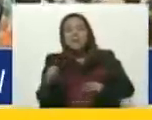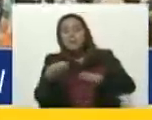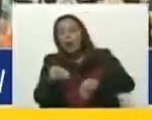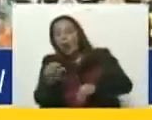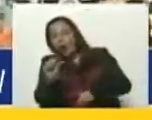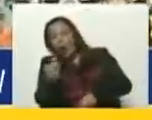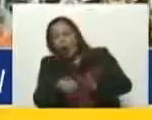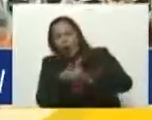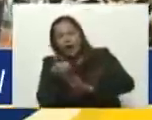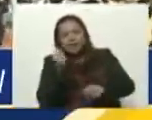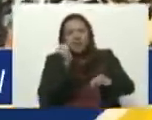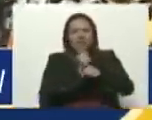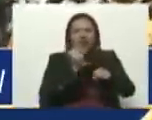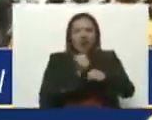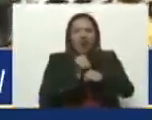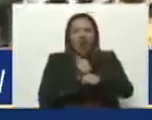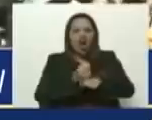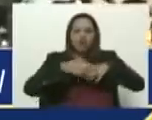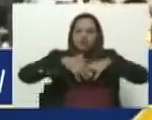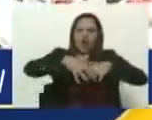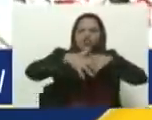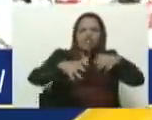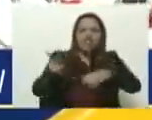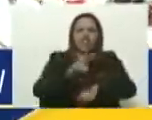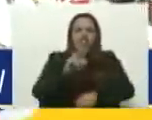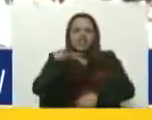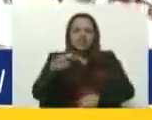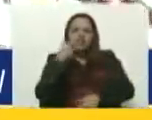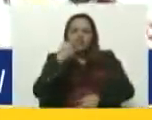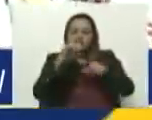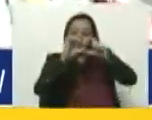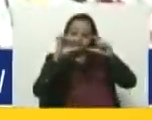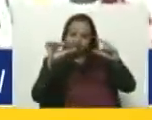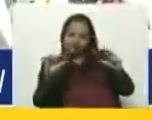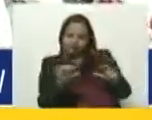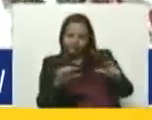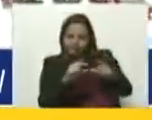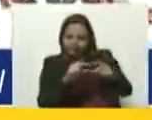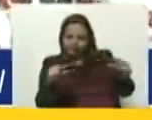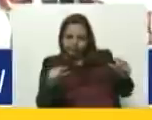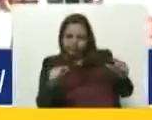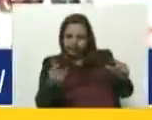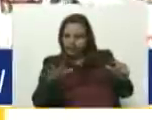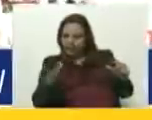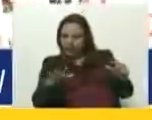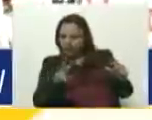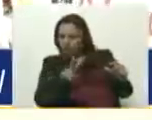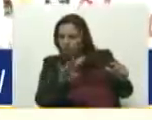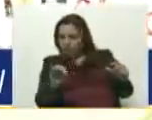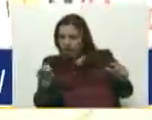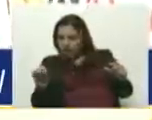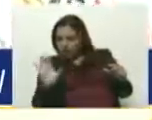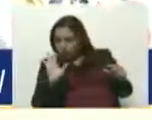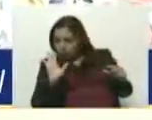trabajadores protestan en venezuela después de la nota decía al menos 200